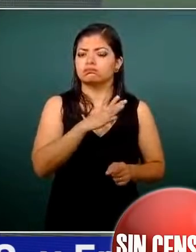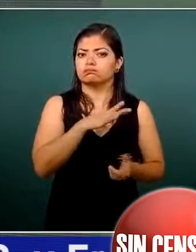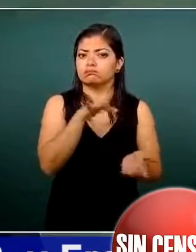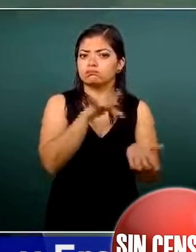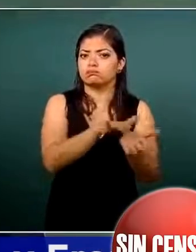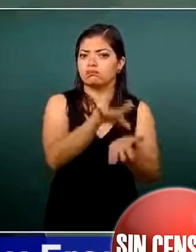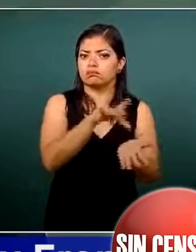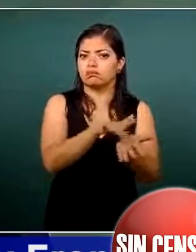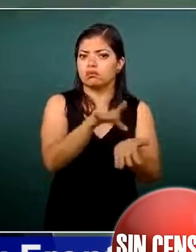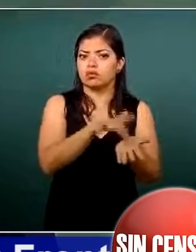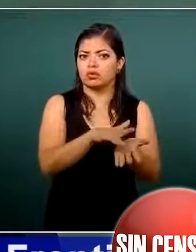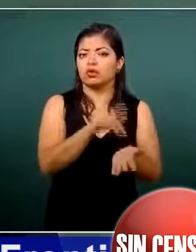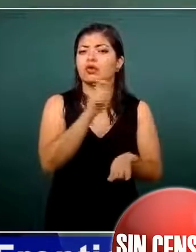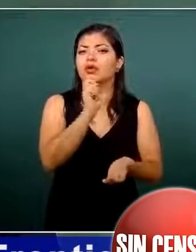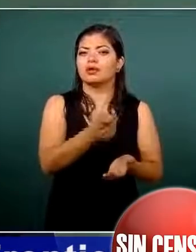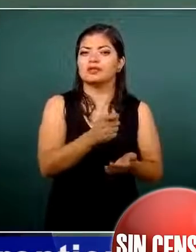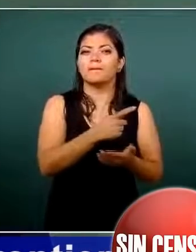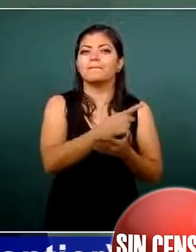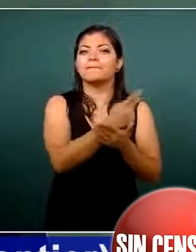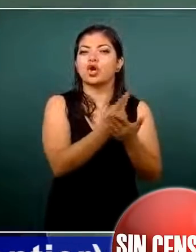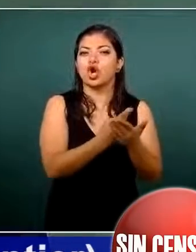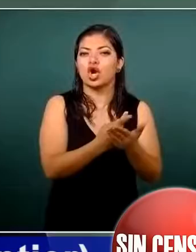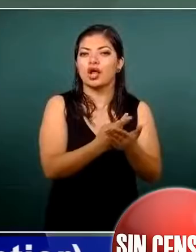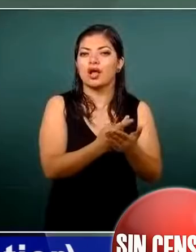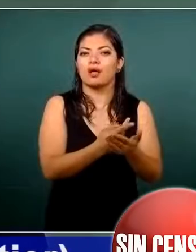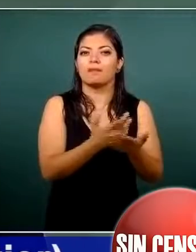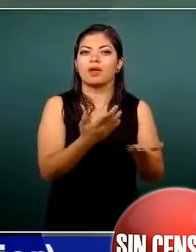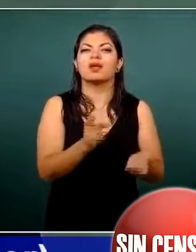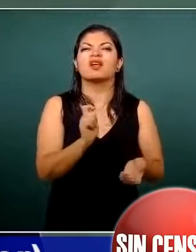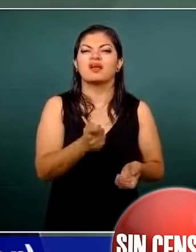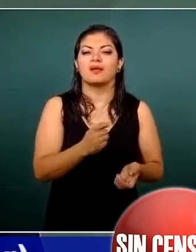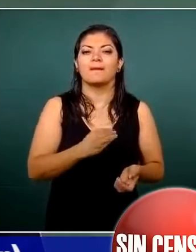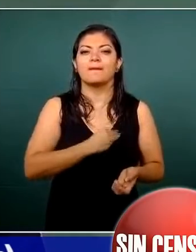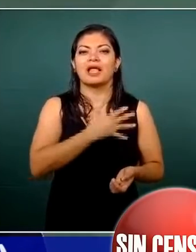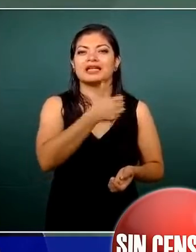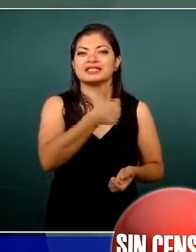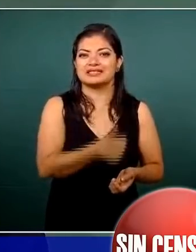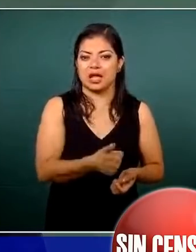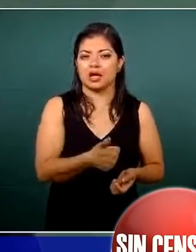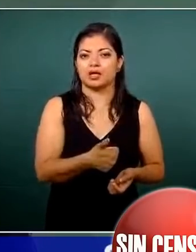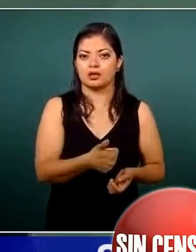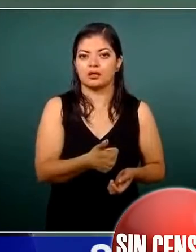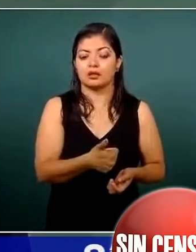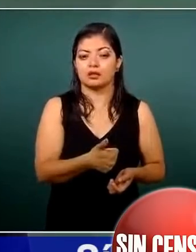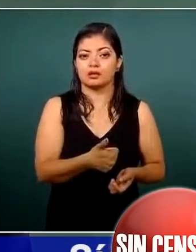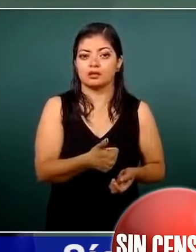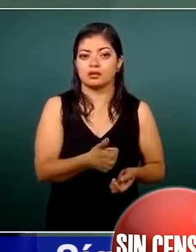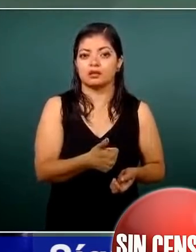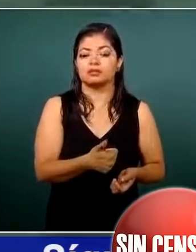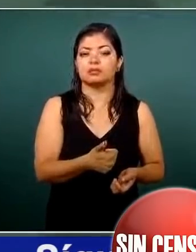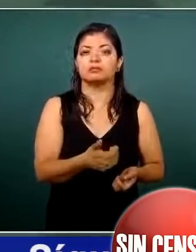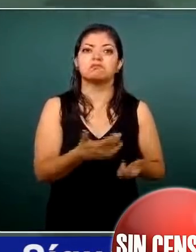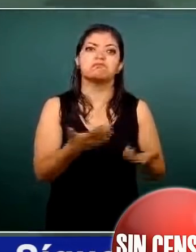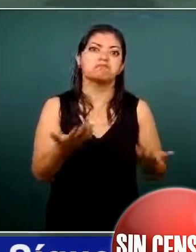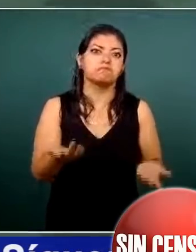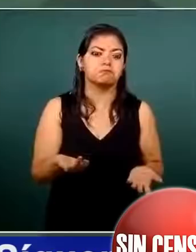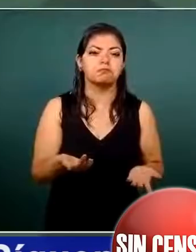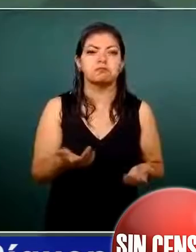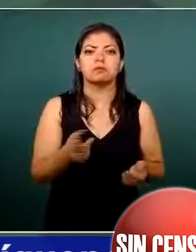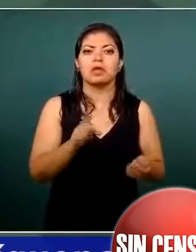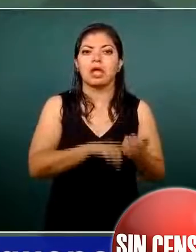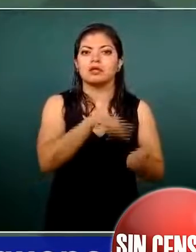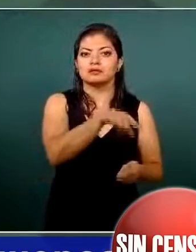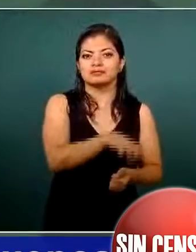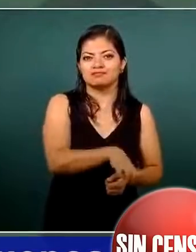un programa de bienestar, ya sea porque hay un adulto mayor que recibe